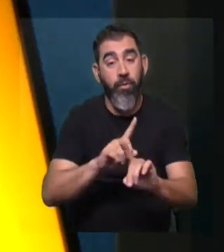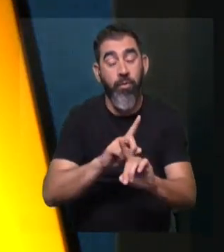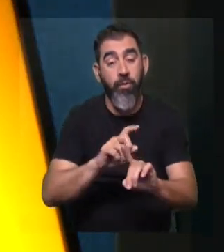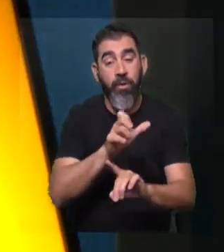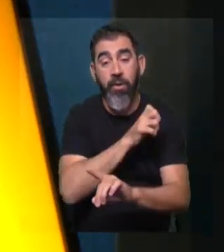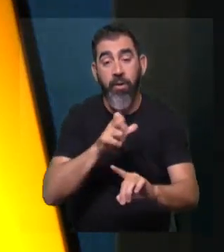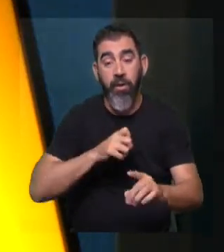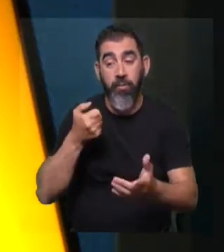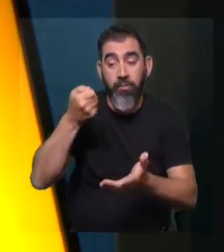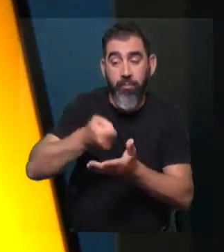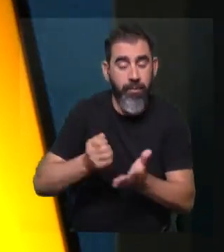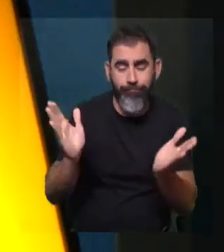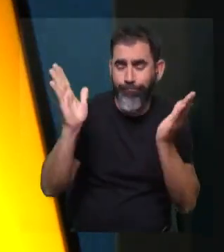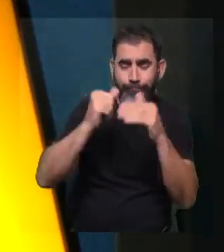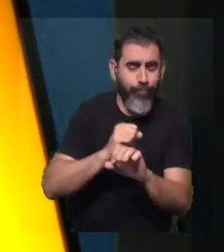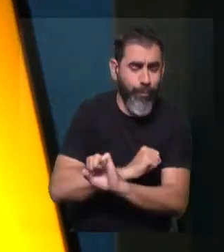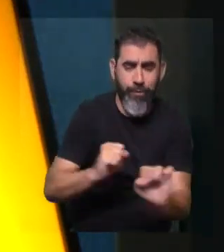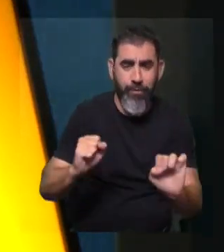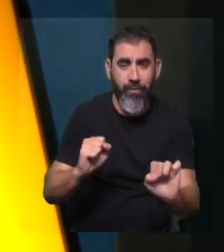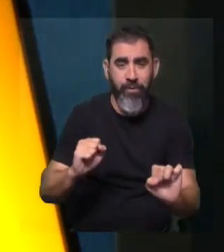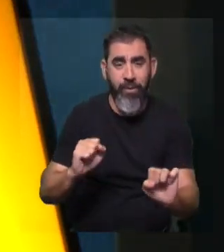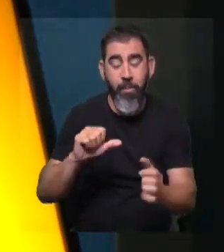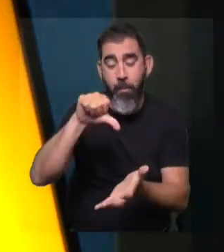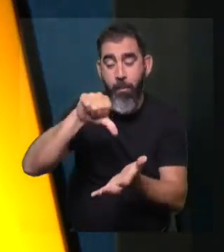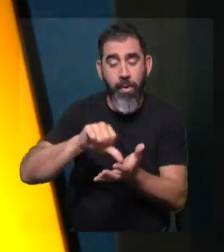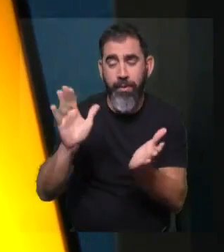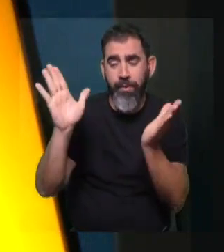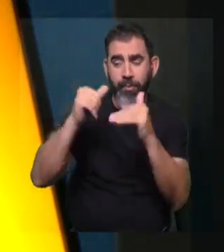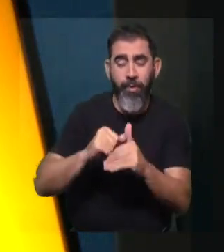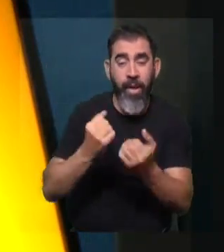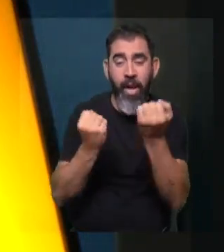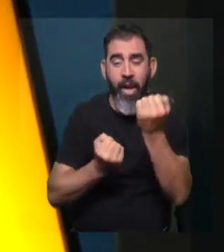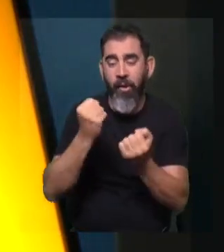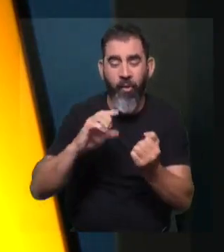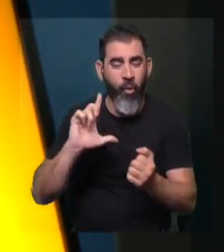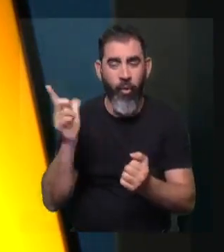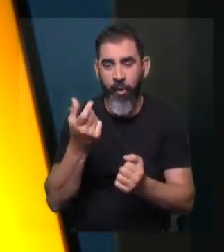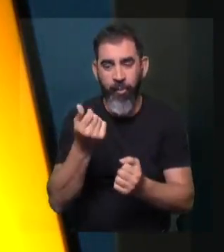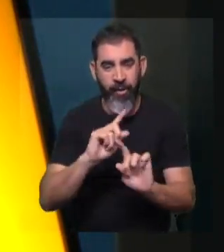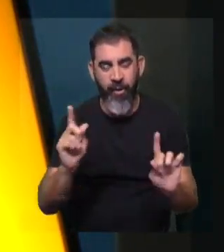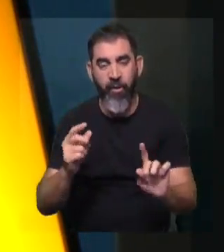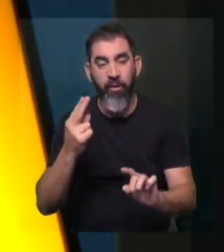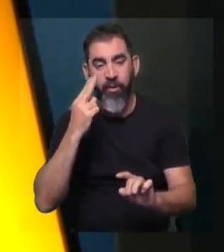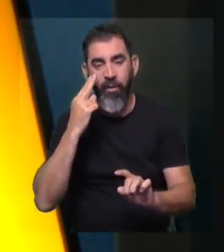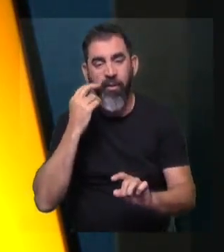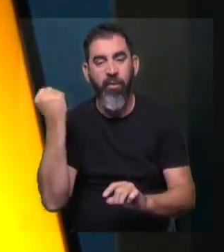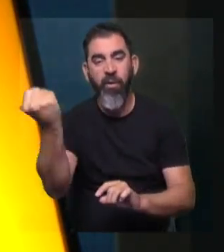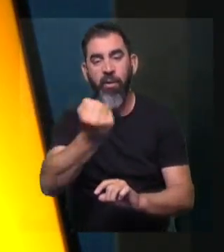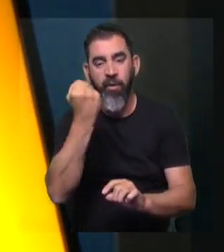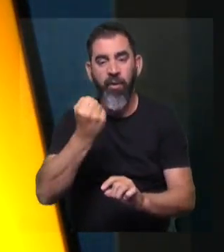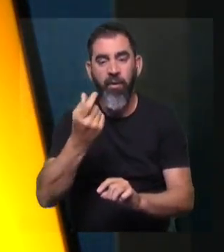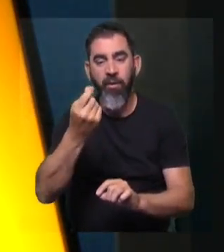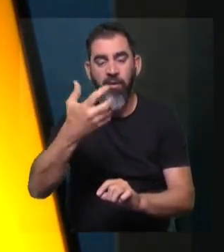pueda financiar. No hay Estado en nuestros países, pero no hay Estado en las economías centrales. O sea, el problema central del